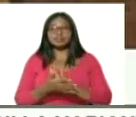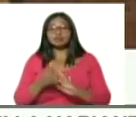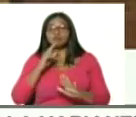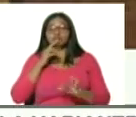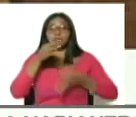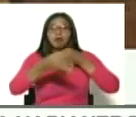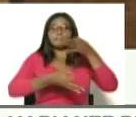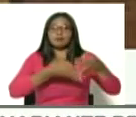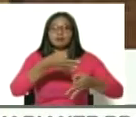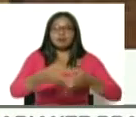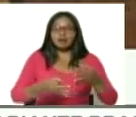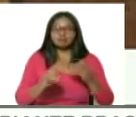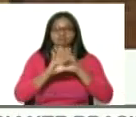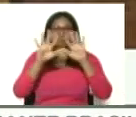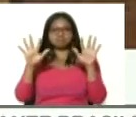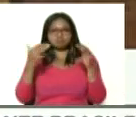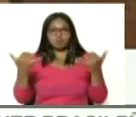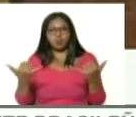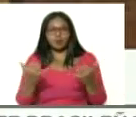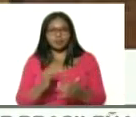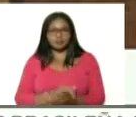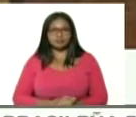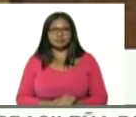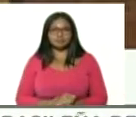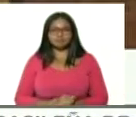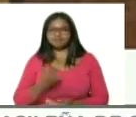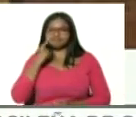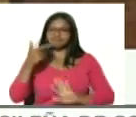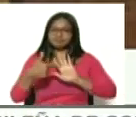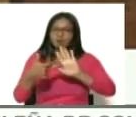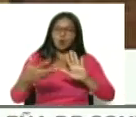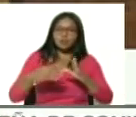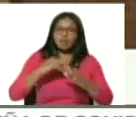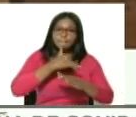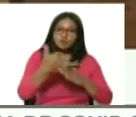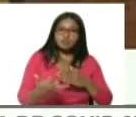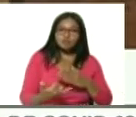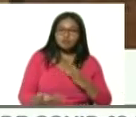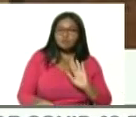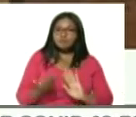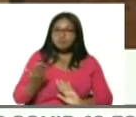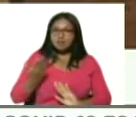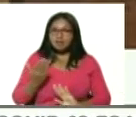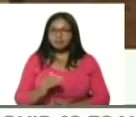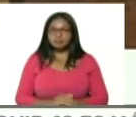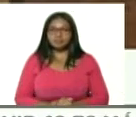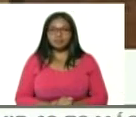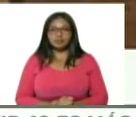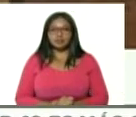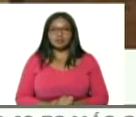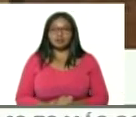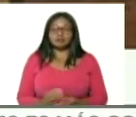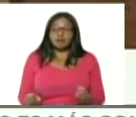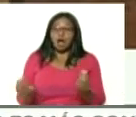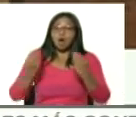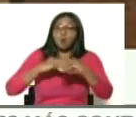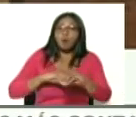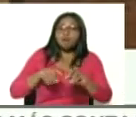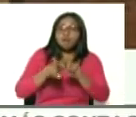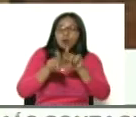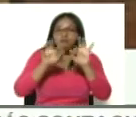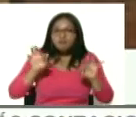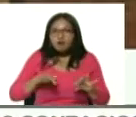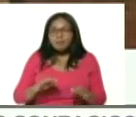a hablar de cómo va. Tienen en sus manos el proyecto, la consulta. Tienen